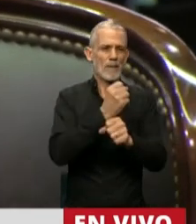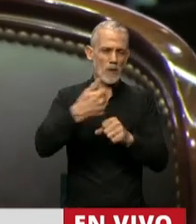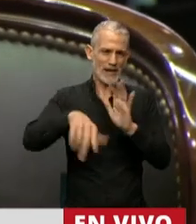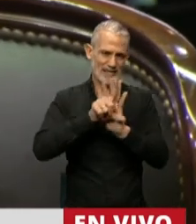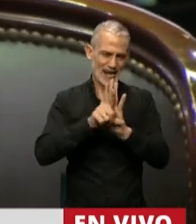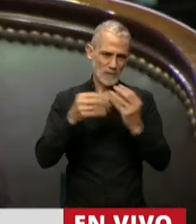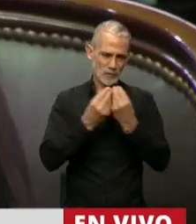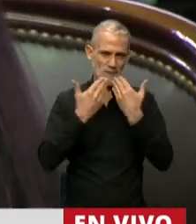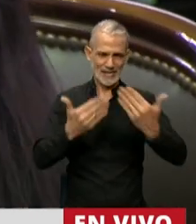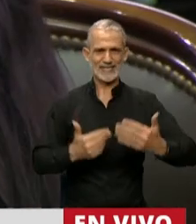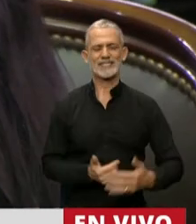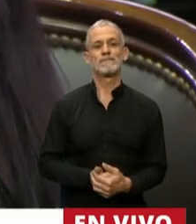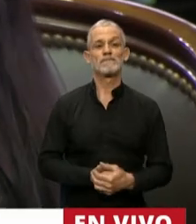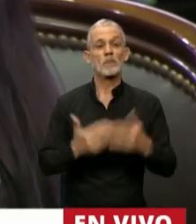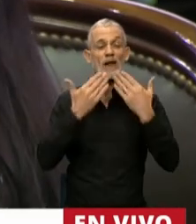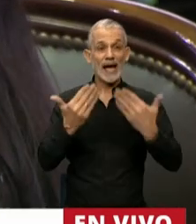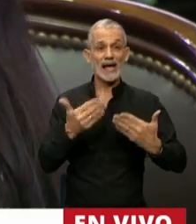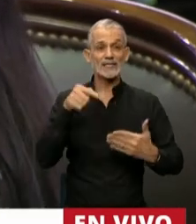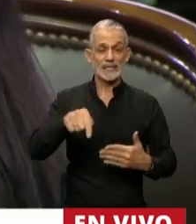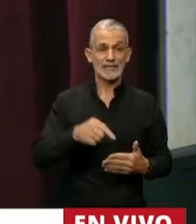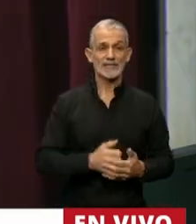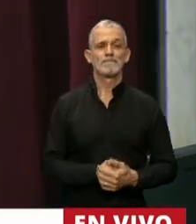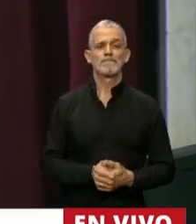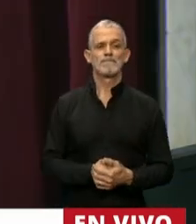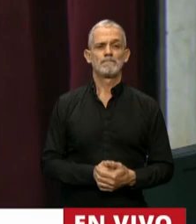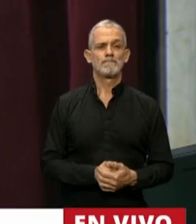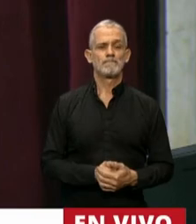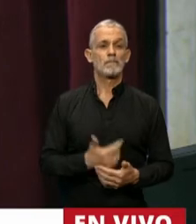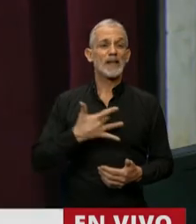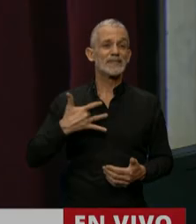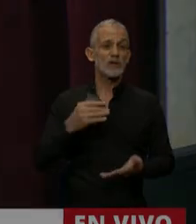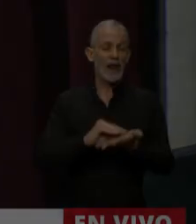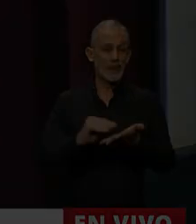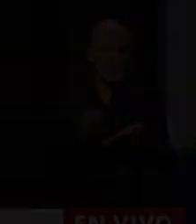esta ley. Muchas gracias. Gracias, señora diputada.